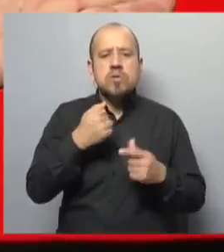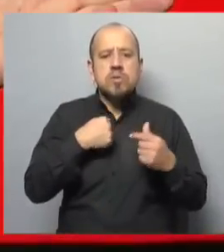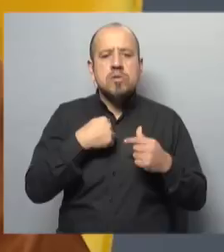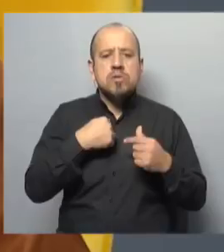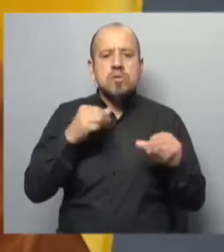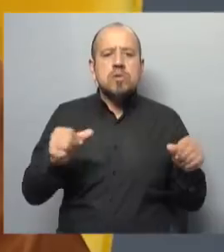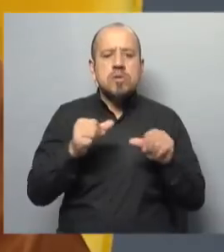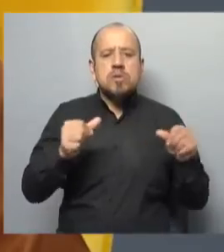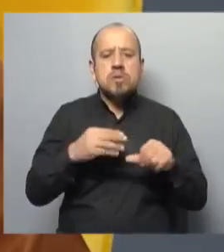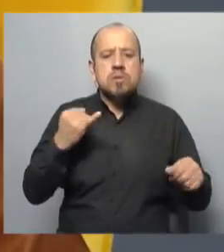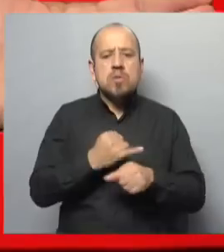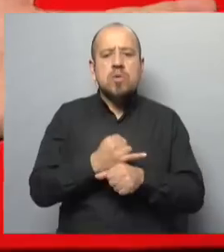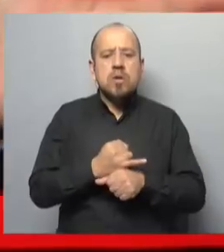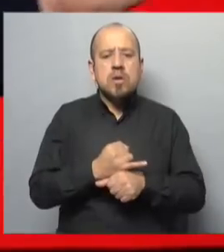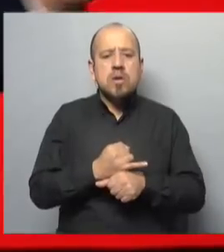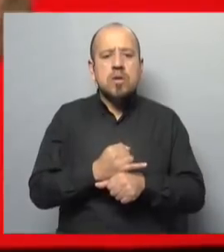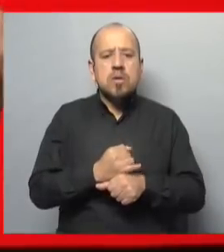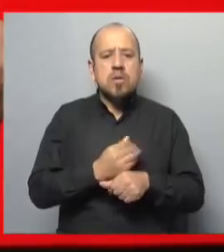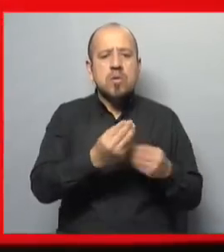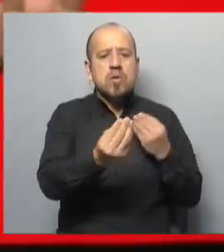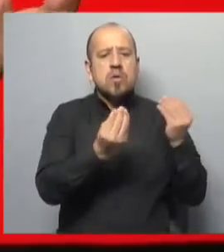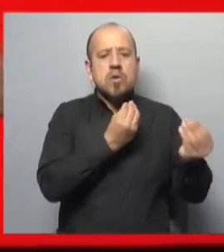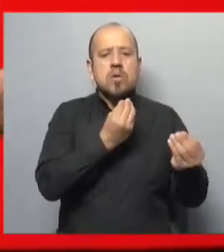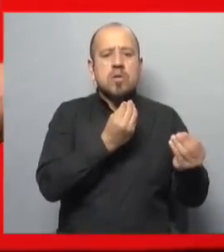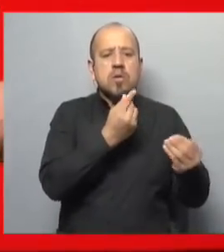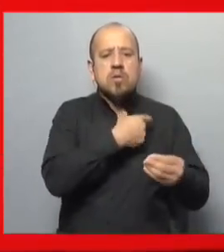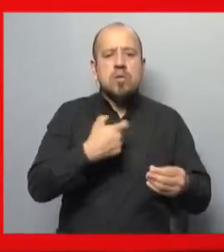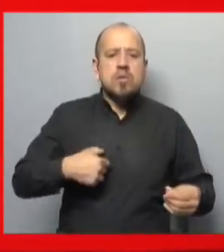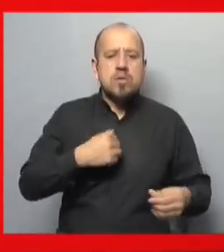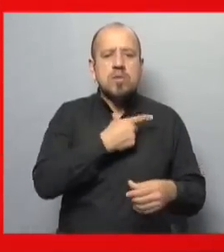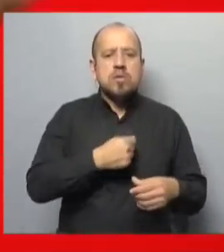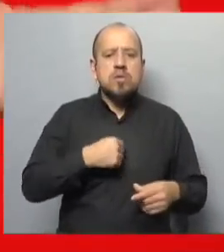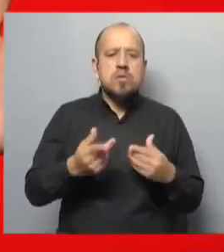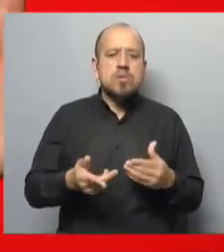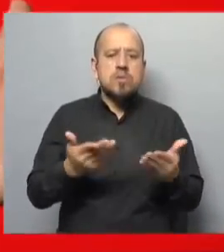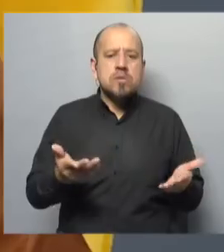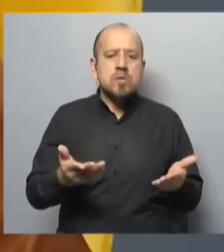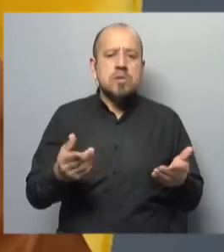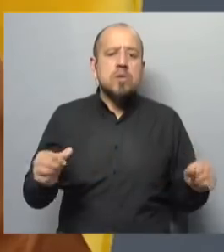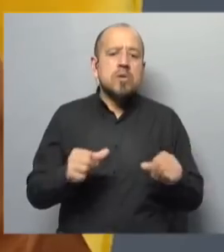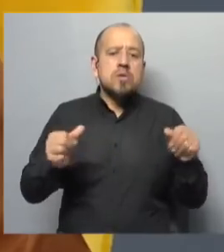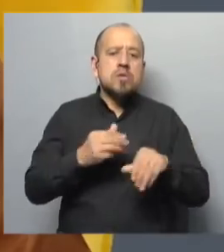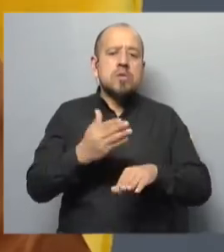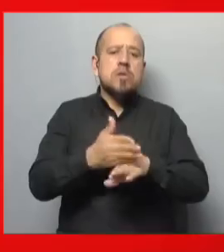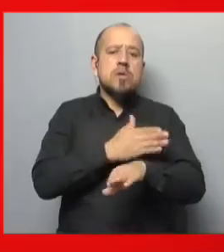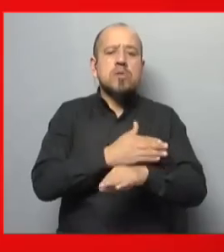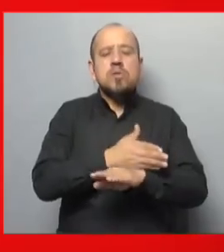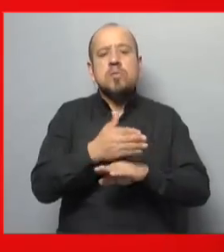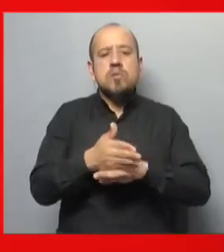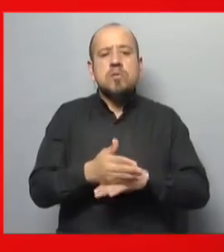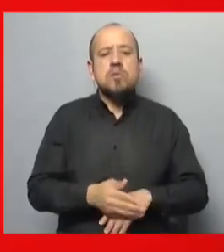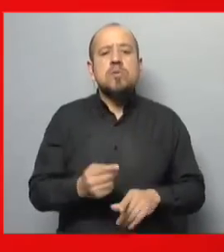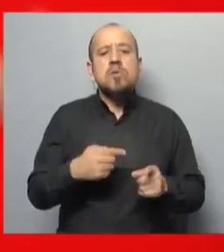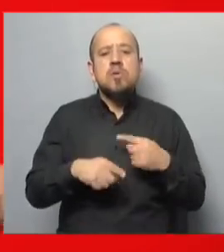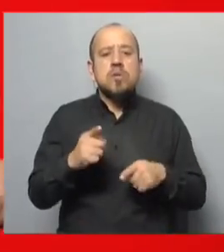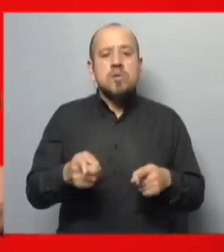cambio y este me ha pasado nacional el pasado menor decir es un mal cambio debería haber hecho un poquito antes o no debí de haberlo hecho y en vez de de